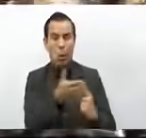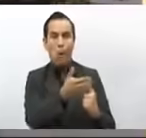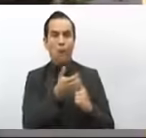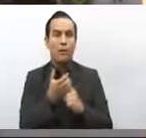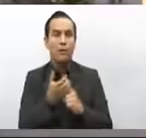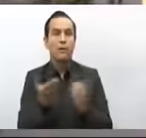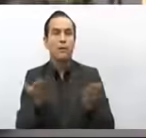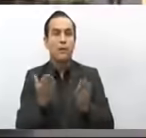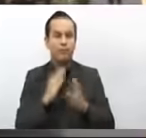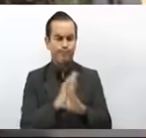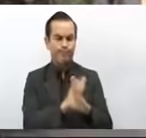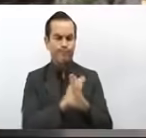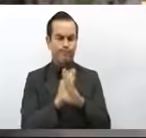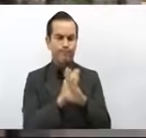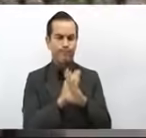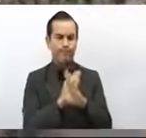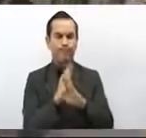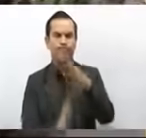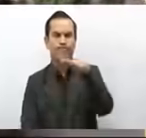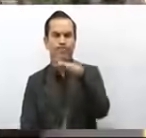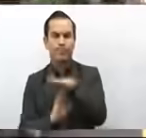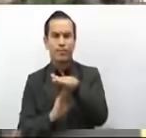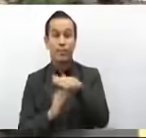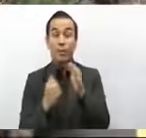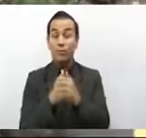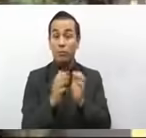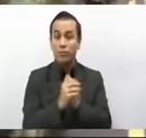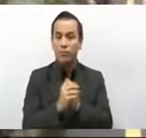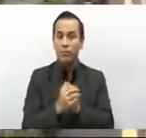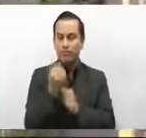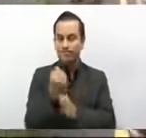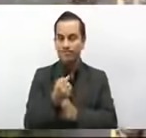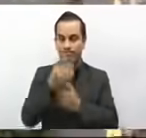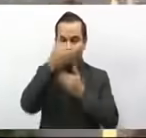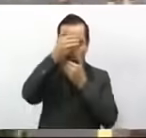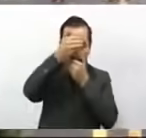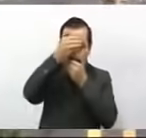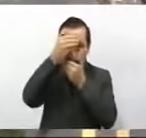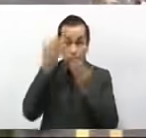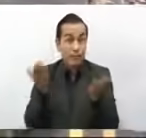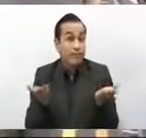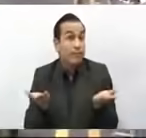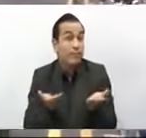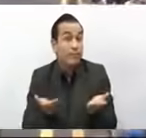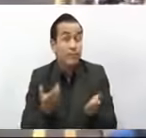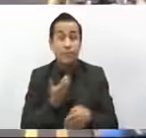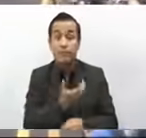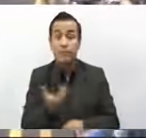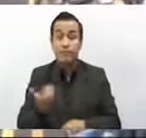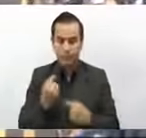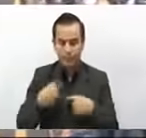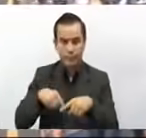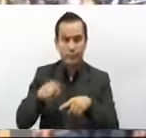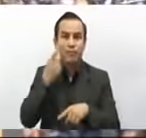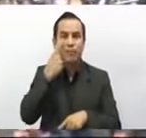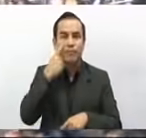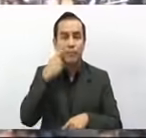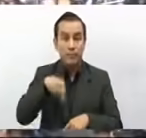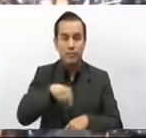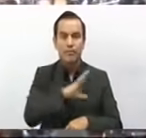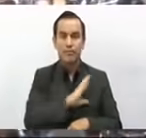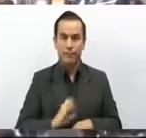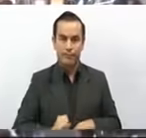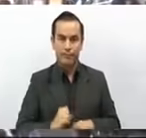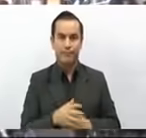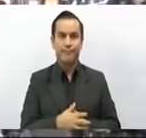de contrarrestar o neutralizar las amenazas terroristas que surgen y se mantienen latentes en nuestros estados.